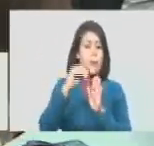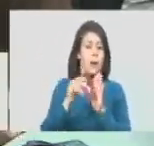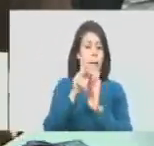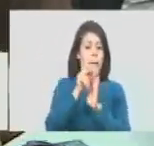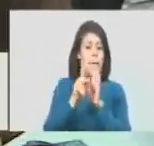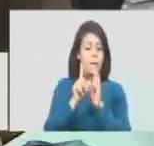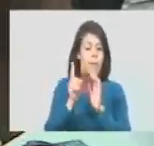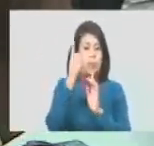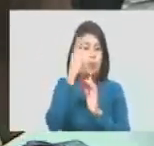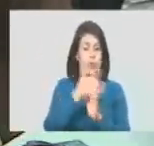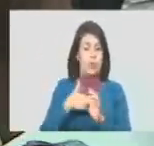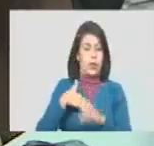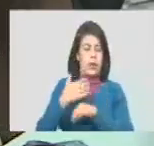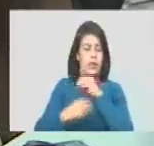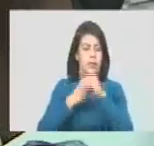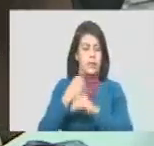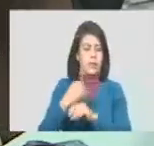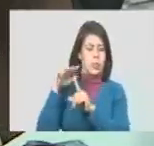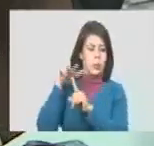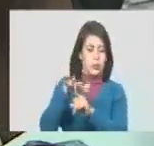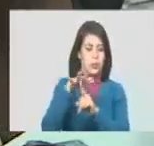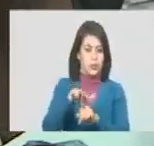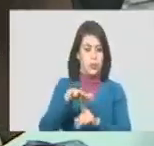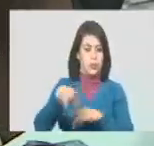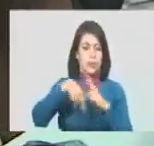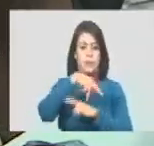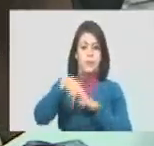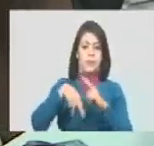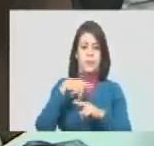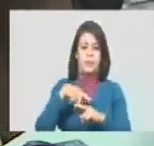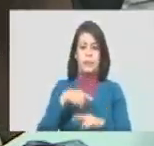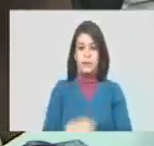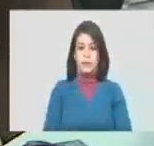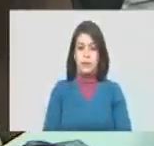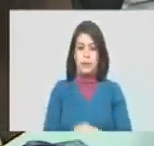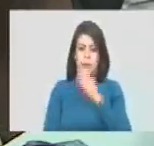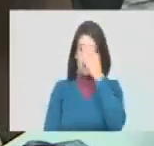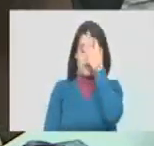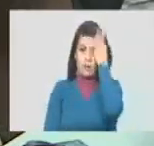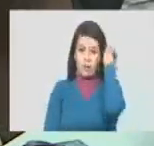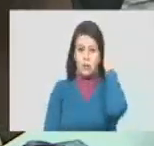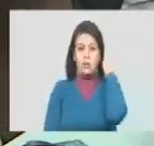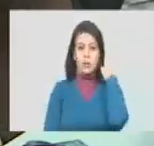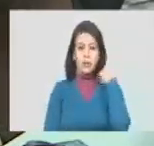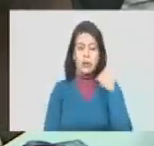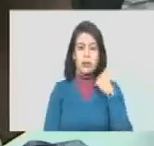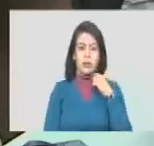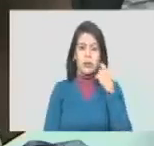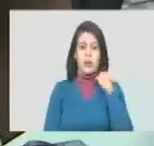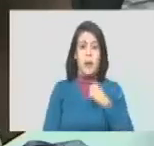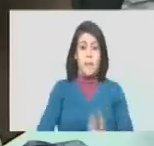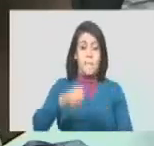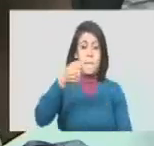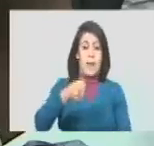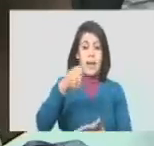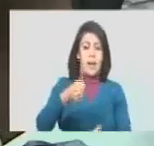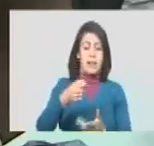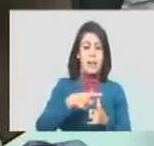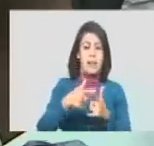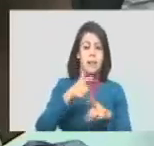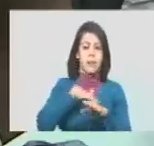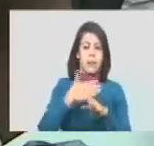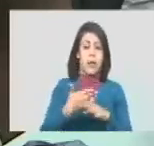primeros intentos de ataques contra la revolución con el famoso maletinazo,